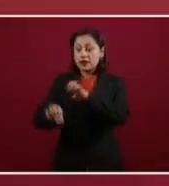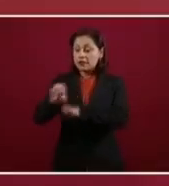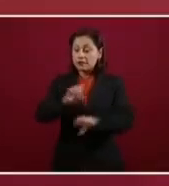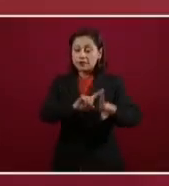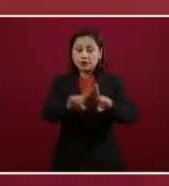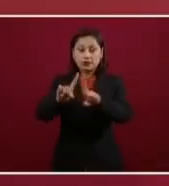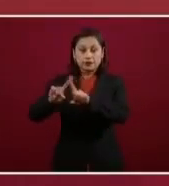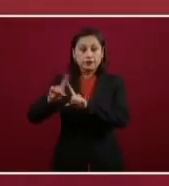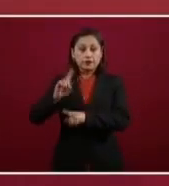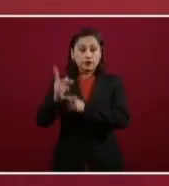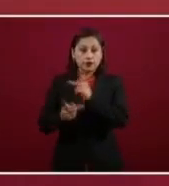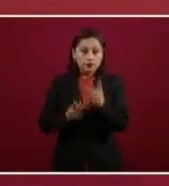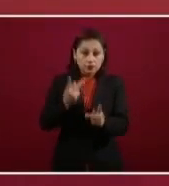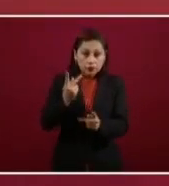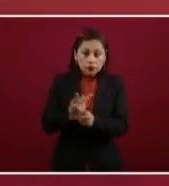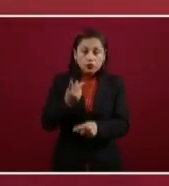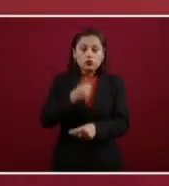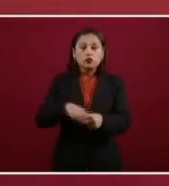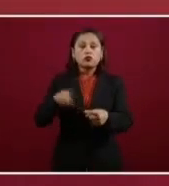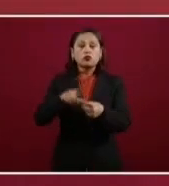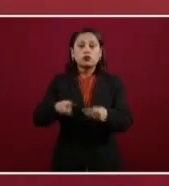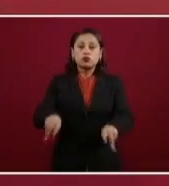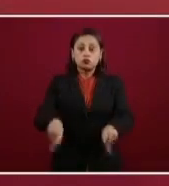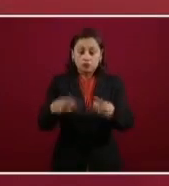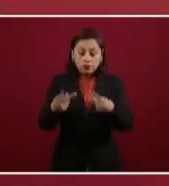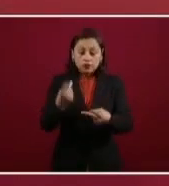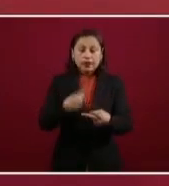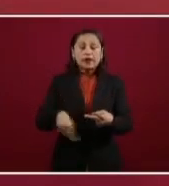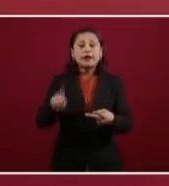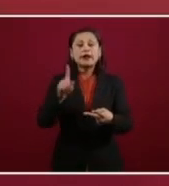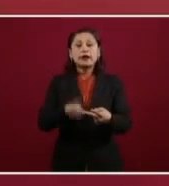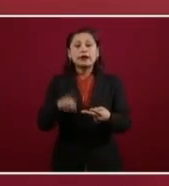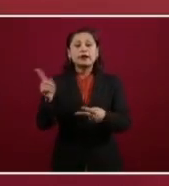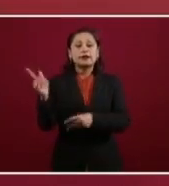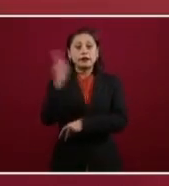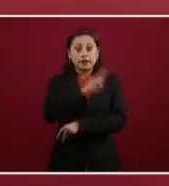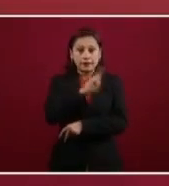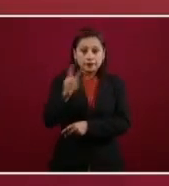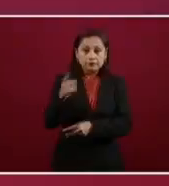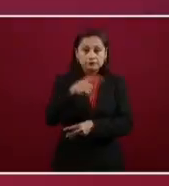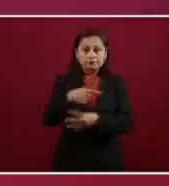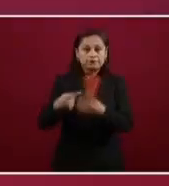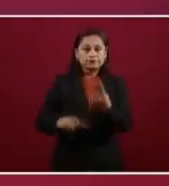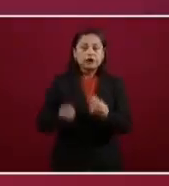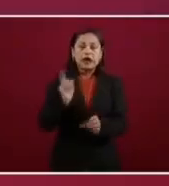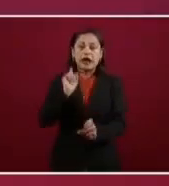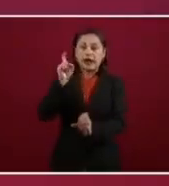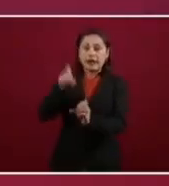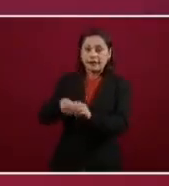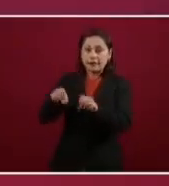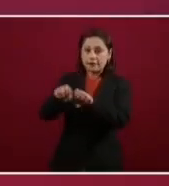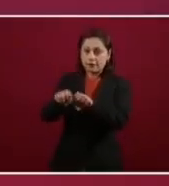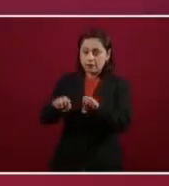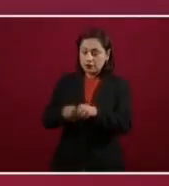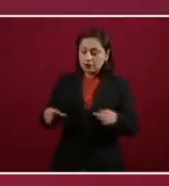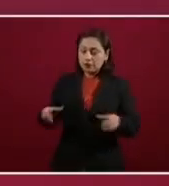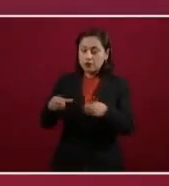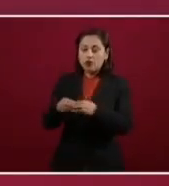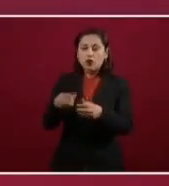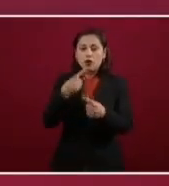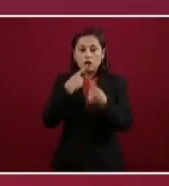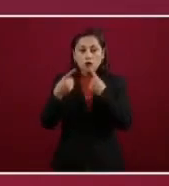temas comercialización líneas están en concilia express y al famoso número del